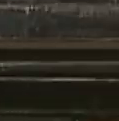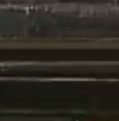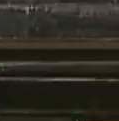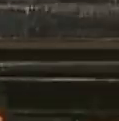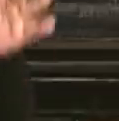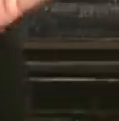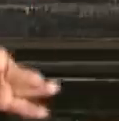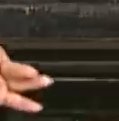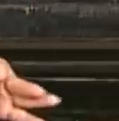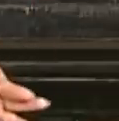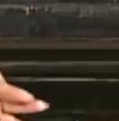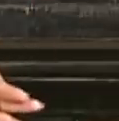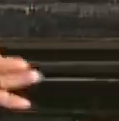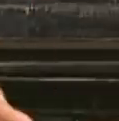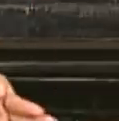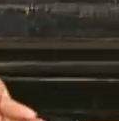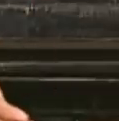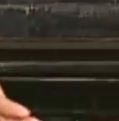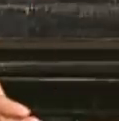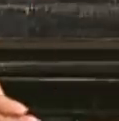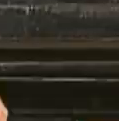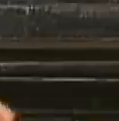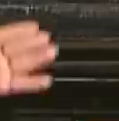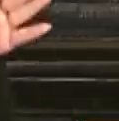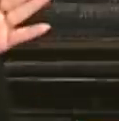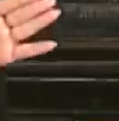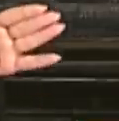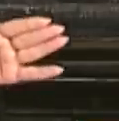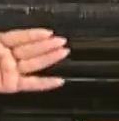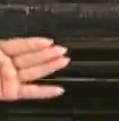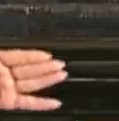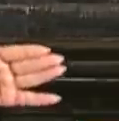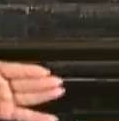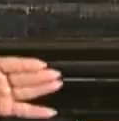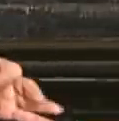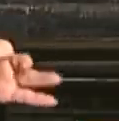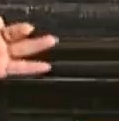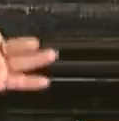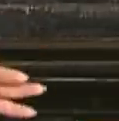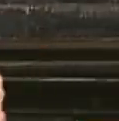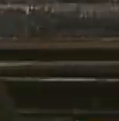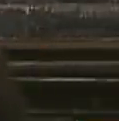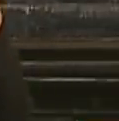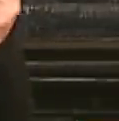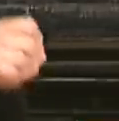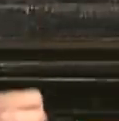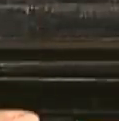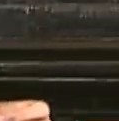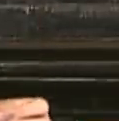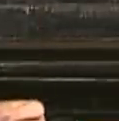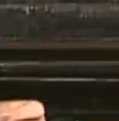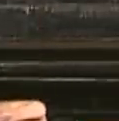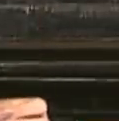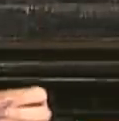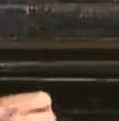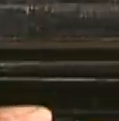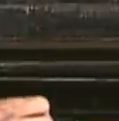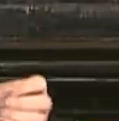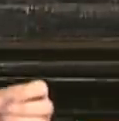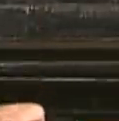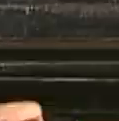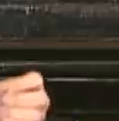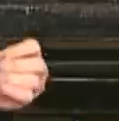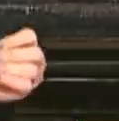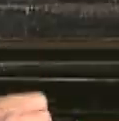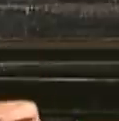epidemiológica y sanitaria justamente en estos estados fronterizos, específicamente en el estado Zulia, que registra el mayor número de contagios por el